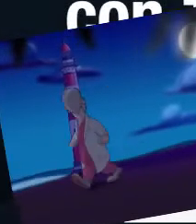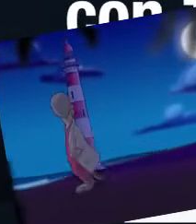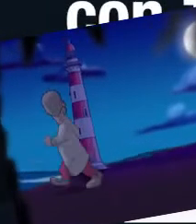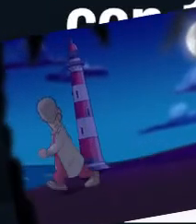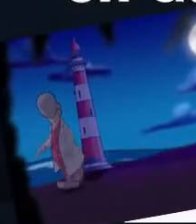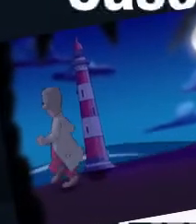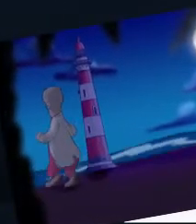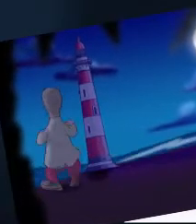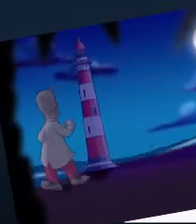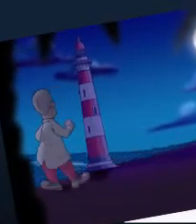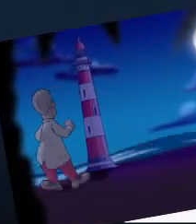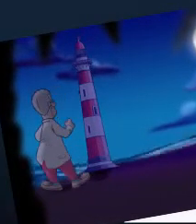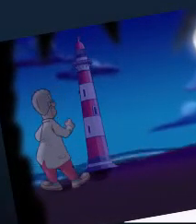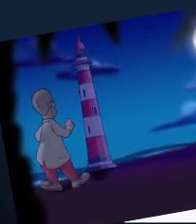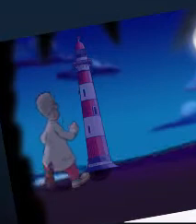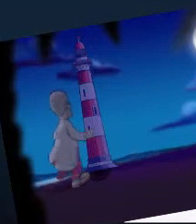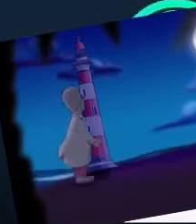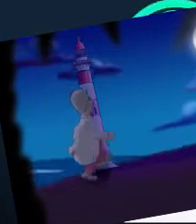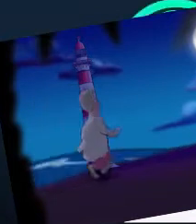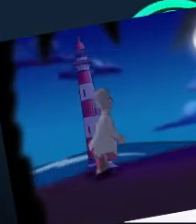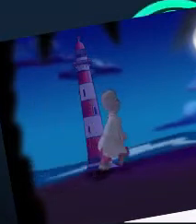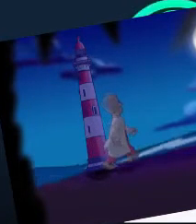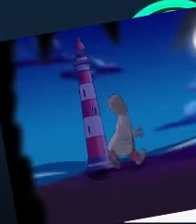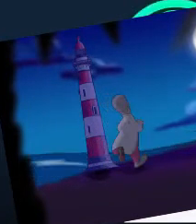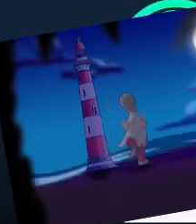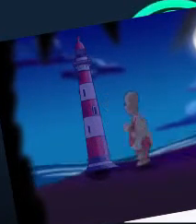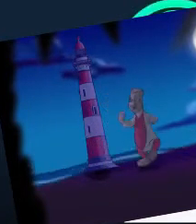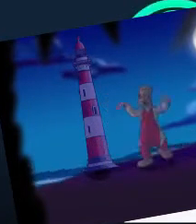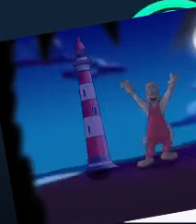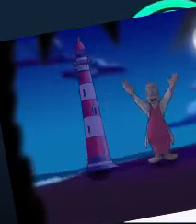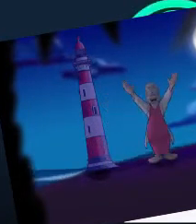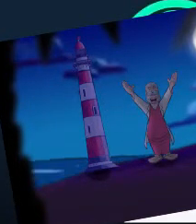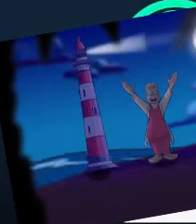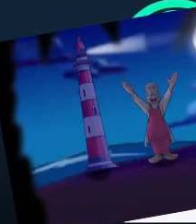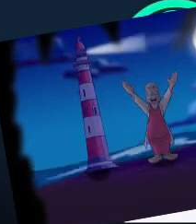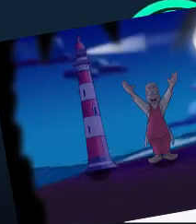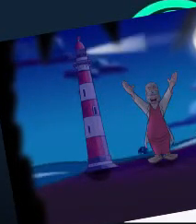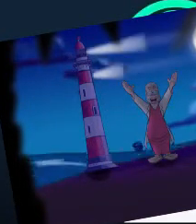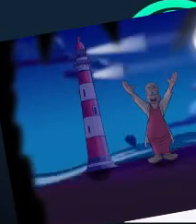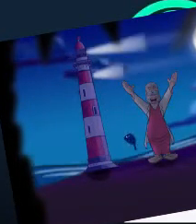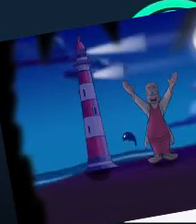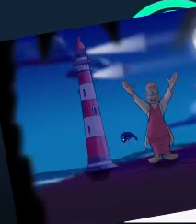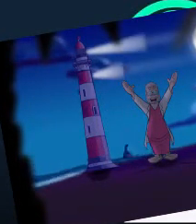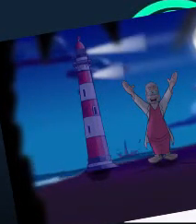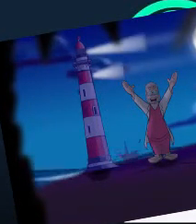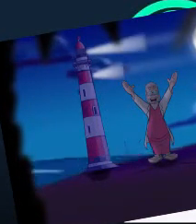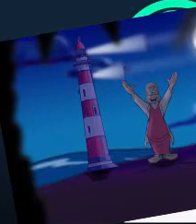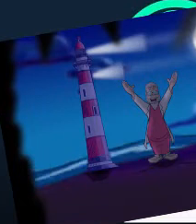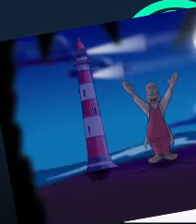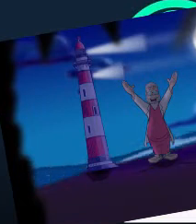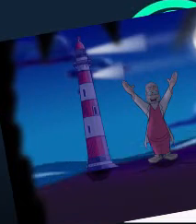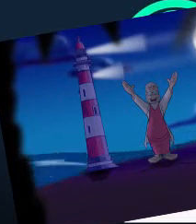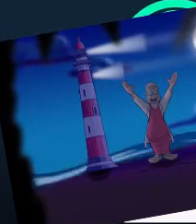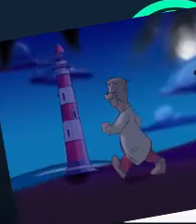cuando la gente habla, tose, respira, el virus en ambientes cerrados queda y la recirculación del aire acondicionado